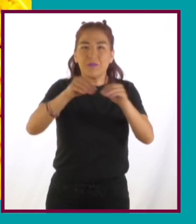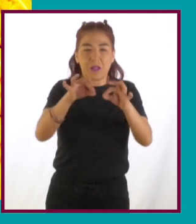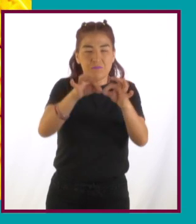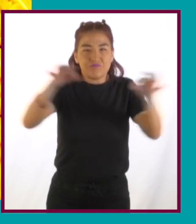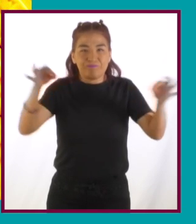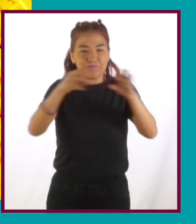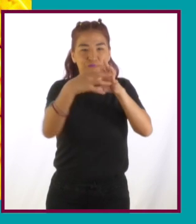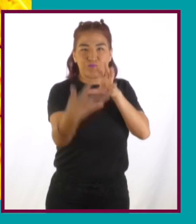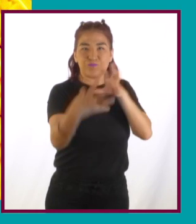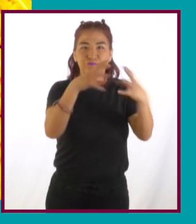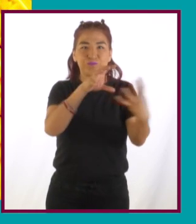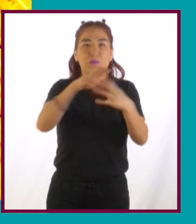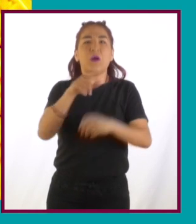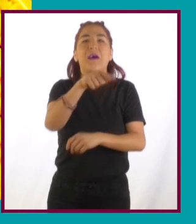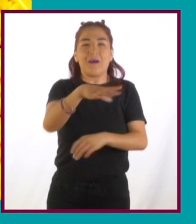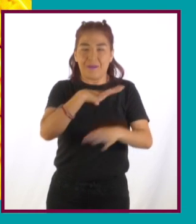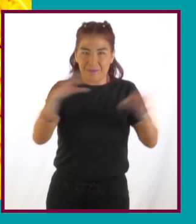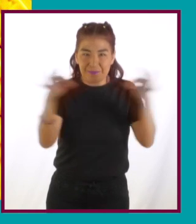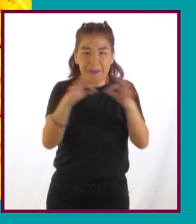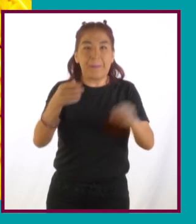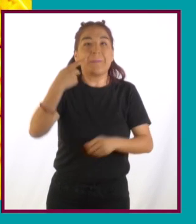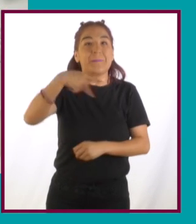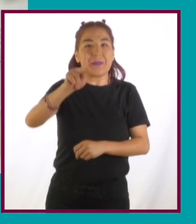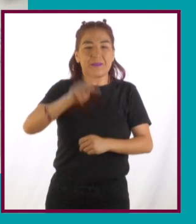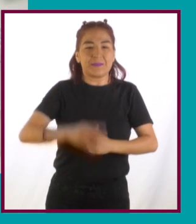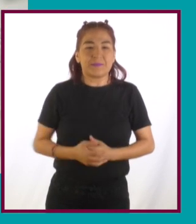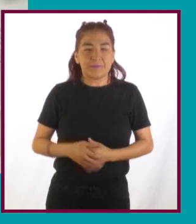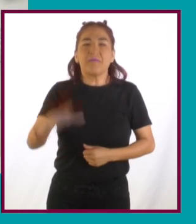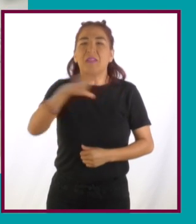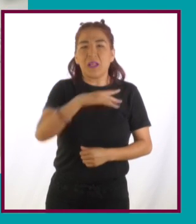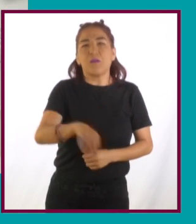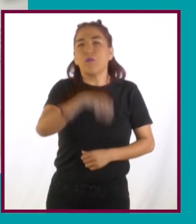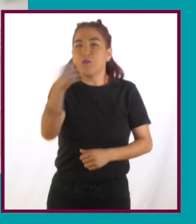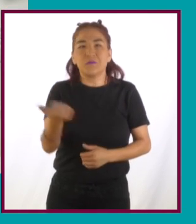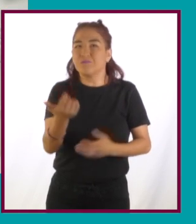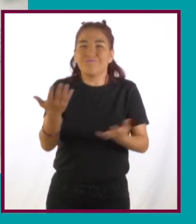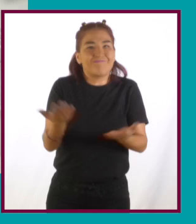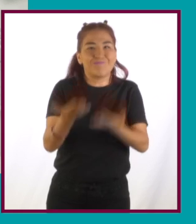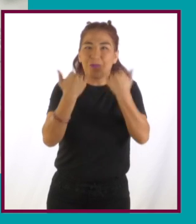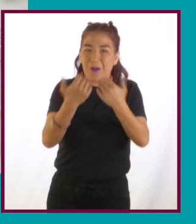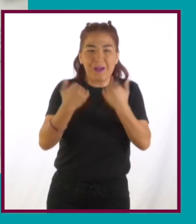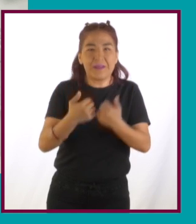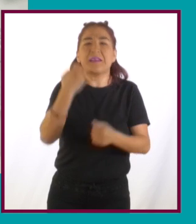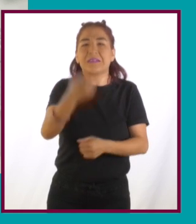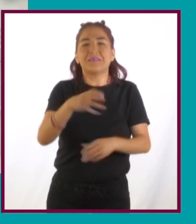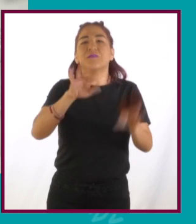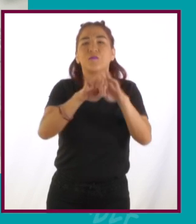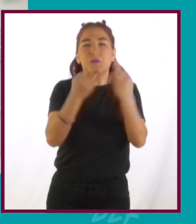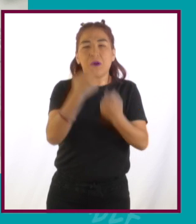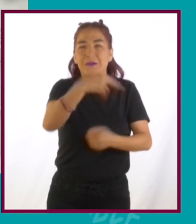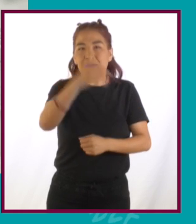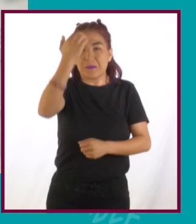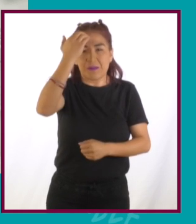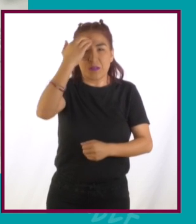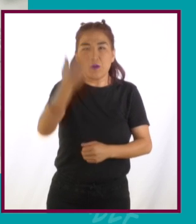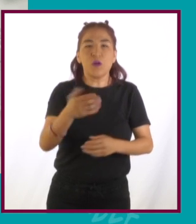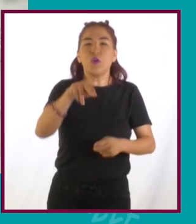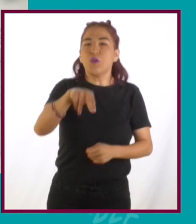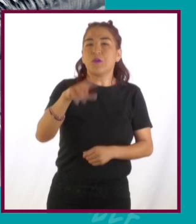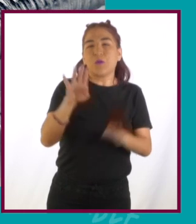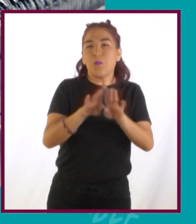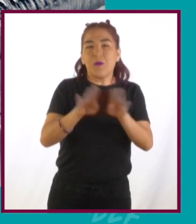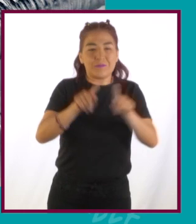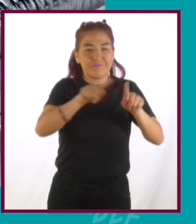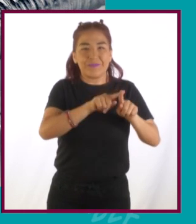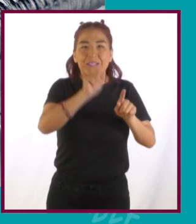de deformación, de estiramiento, son elásticos, pero hay otros que no lo son. Entonces existen modelos que se conocen